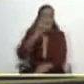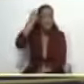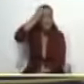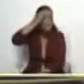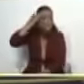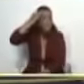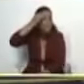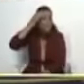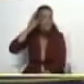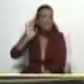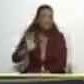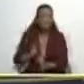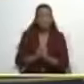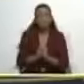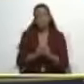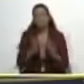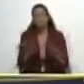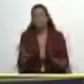quiero